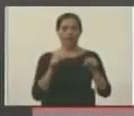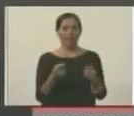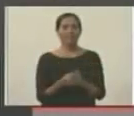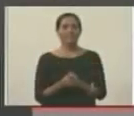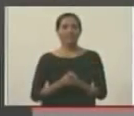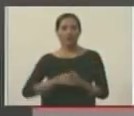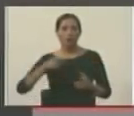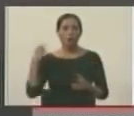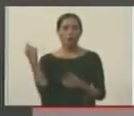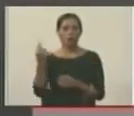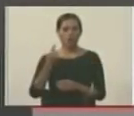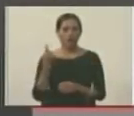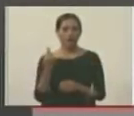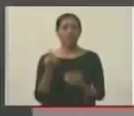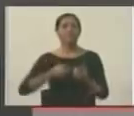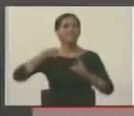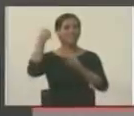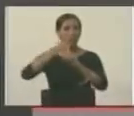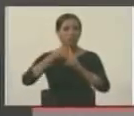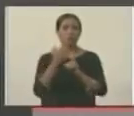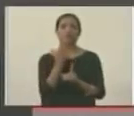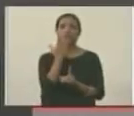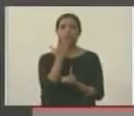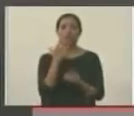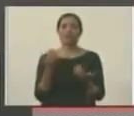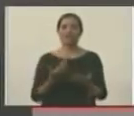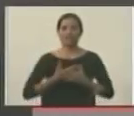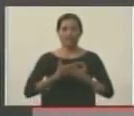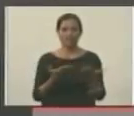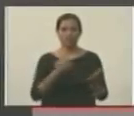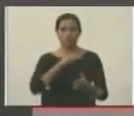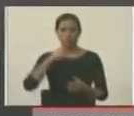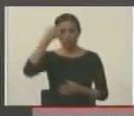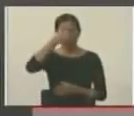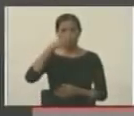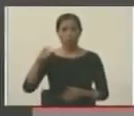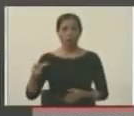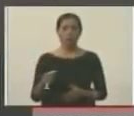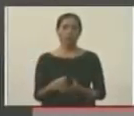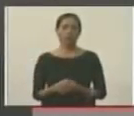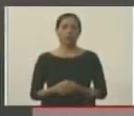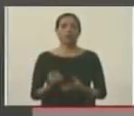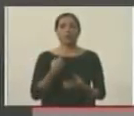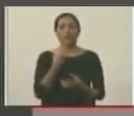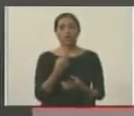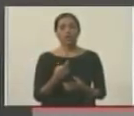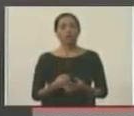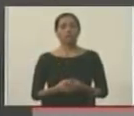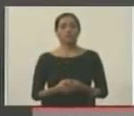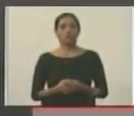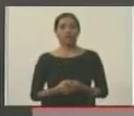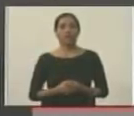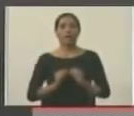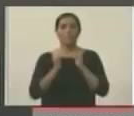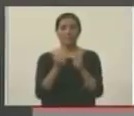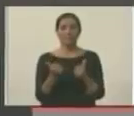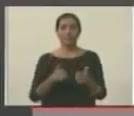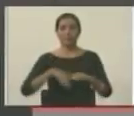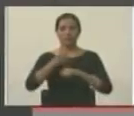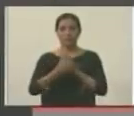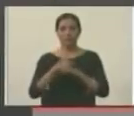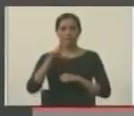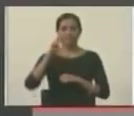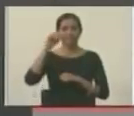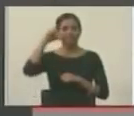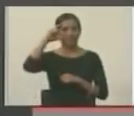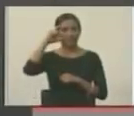jornada de lucha heroica que está llevando adelante nuestro pueblo. Te digo que arrancamos este plan de 30 días,